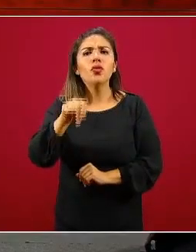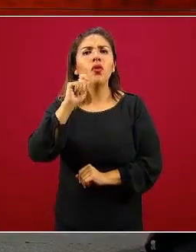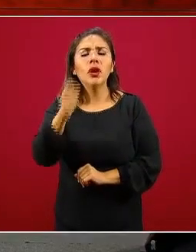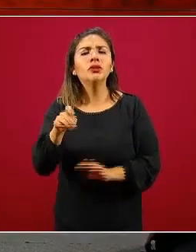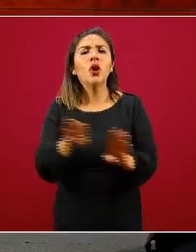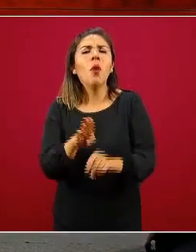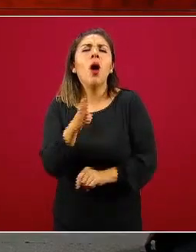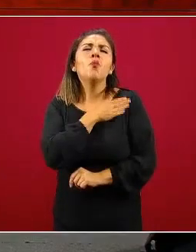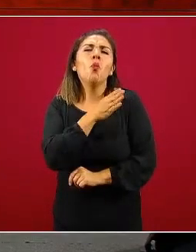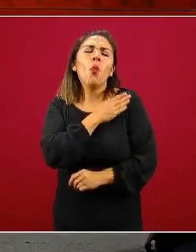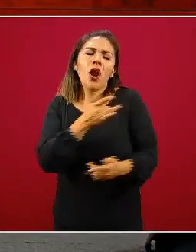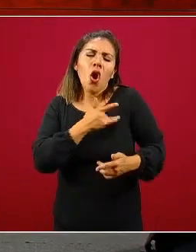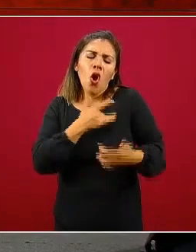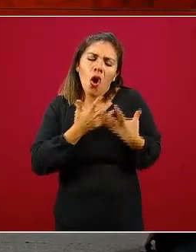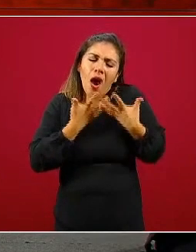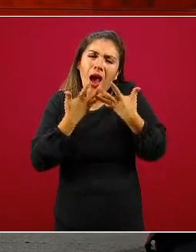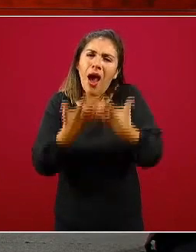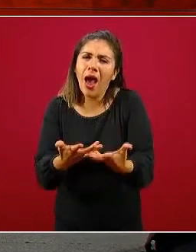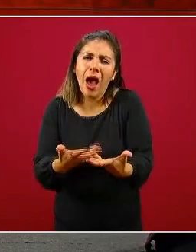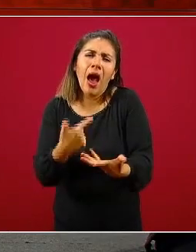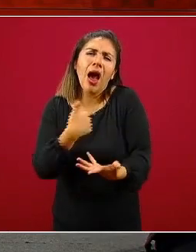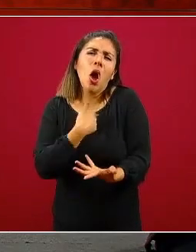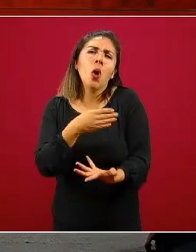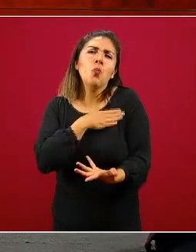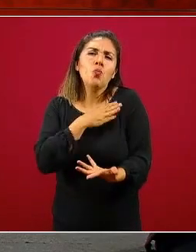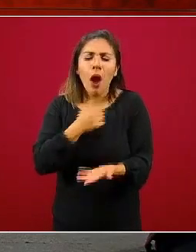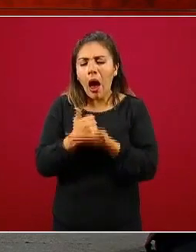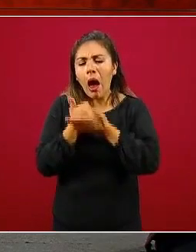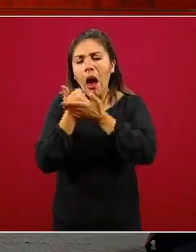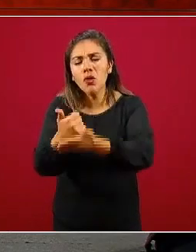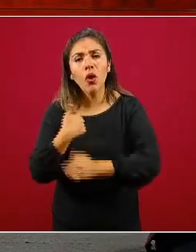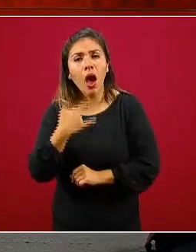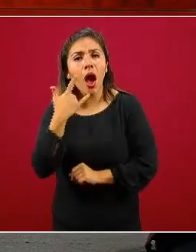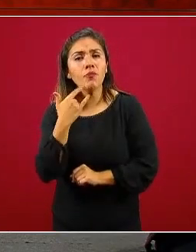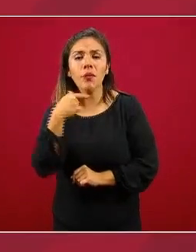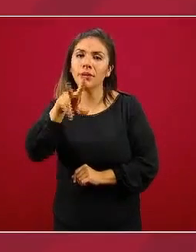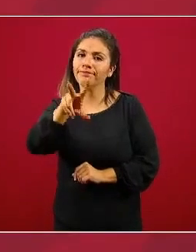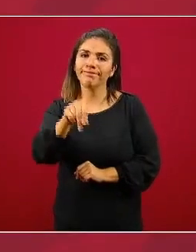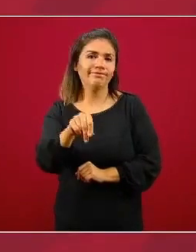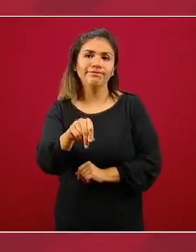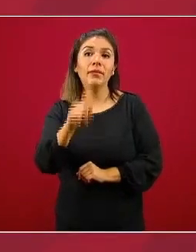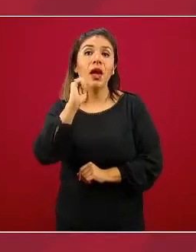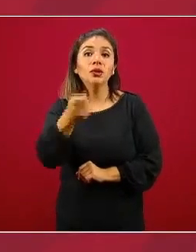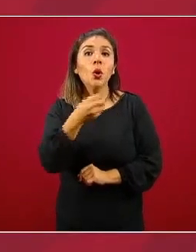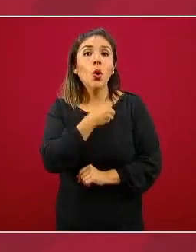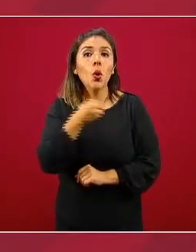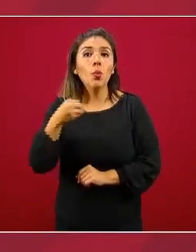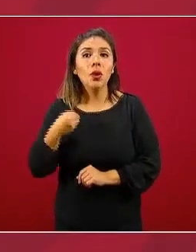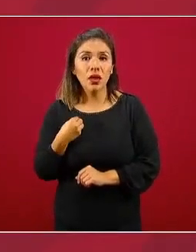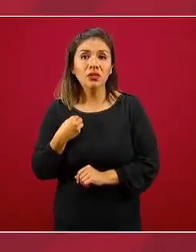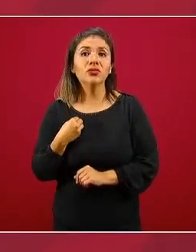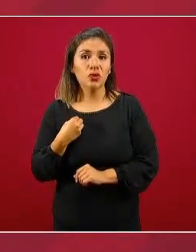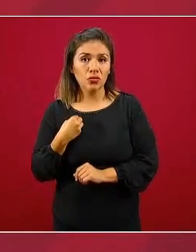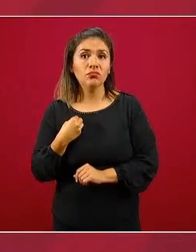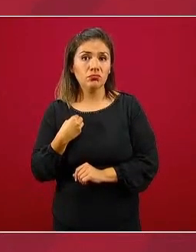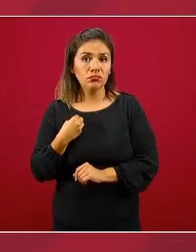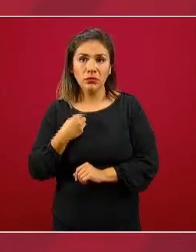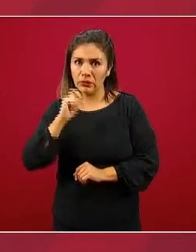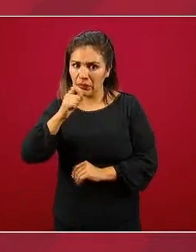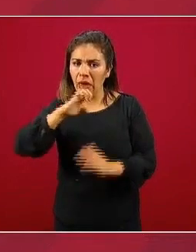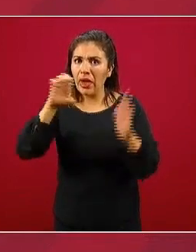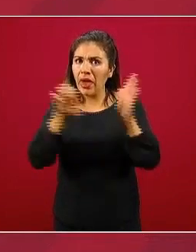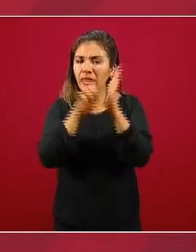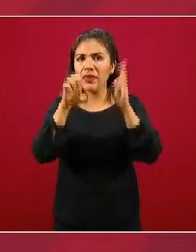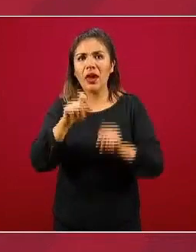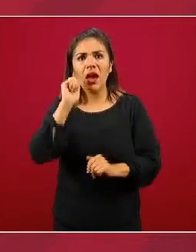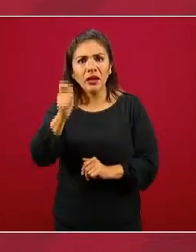de caridad o de buena voluntad o de un gesto de amabilidad. Es una obligación ética, es una